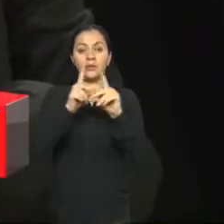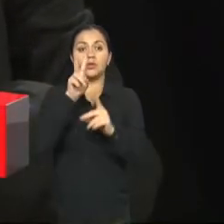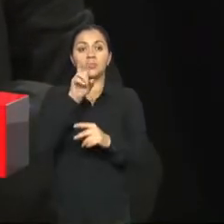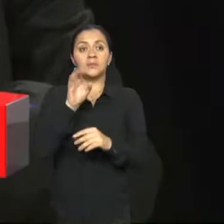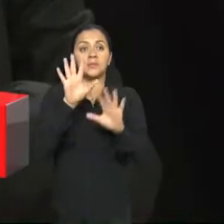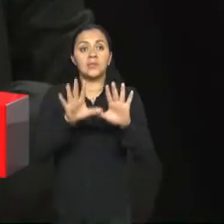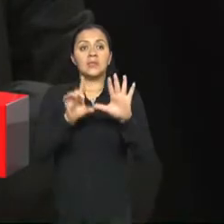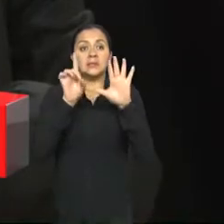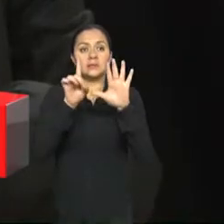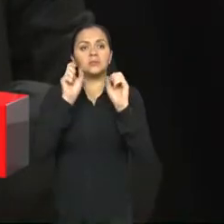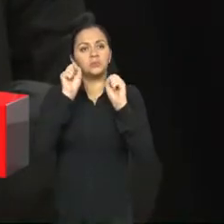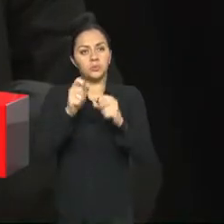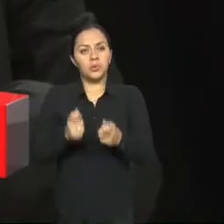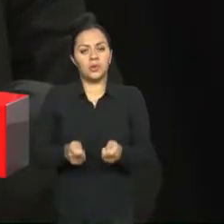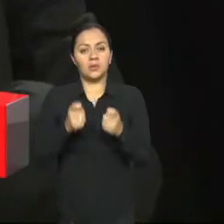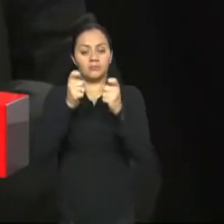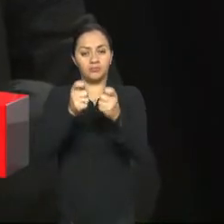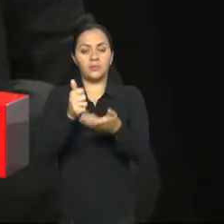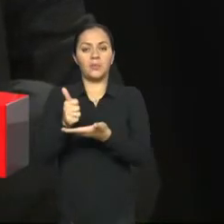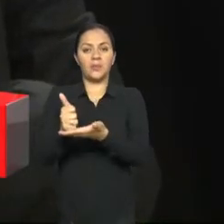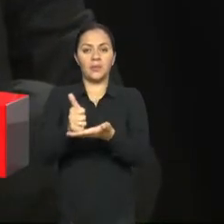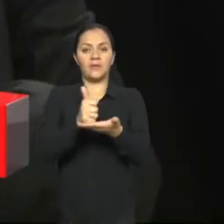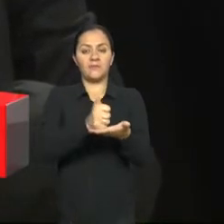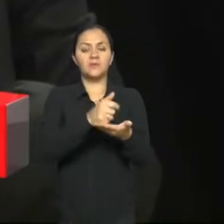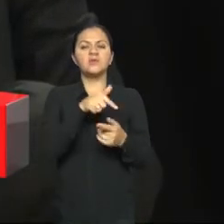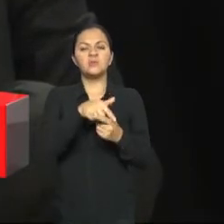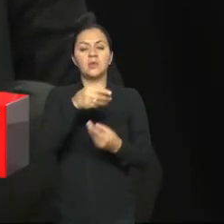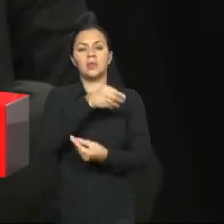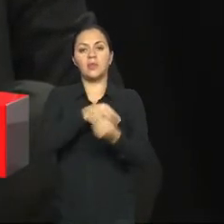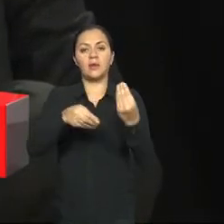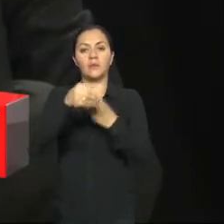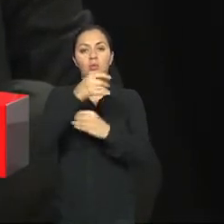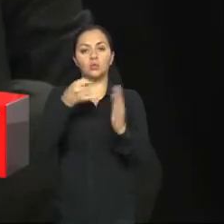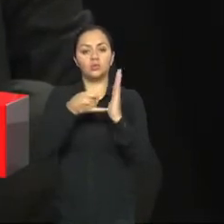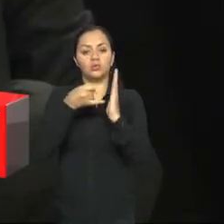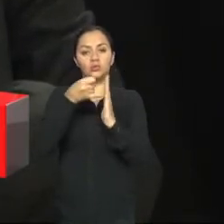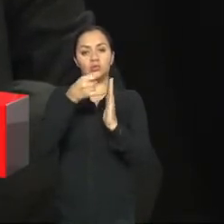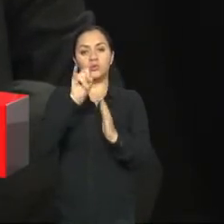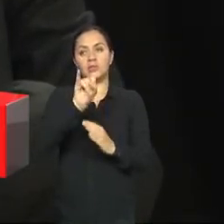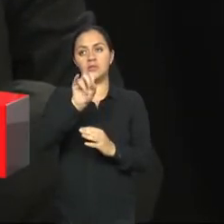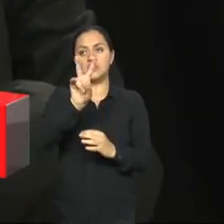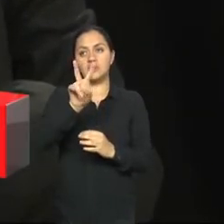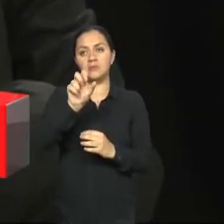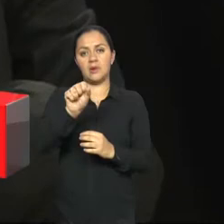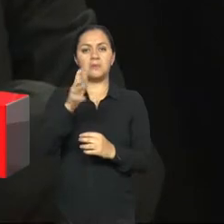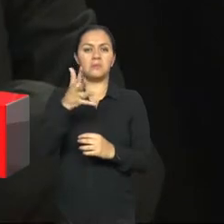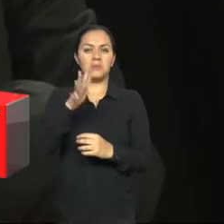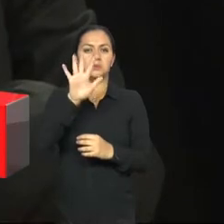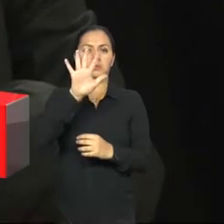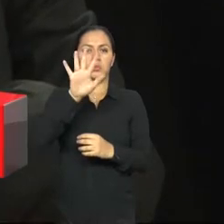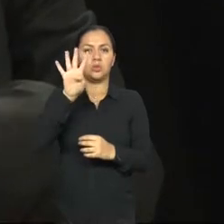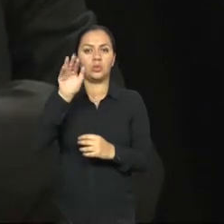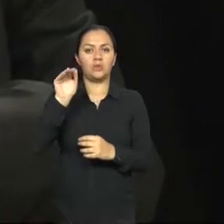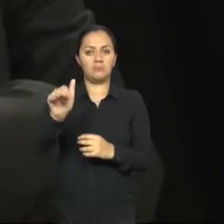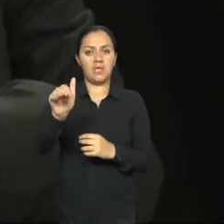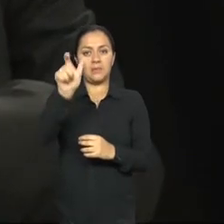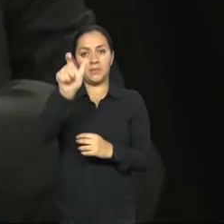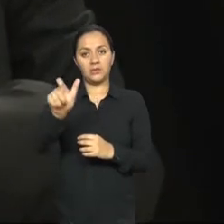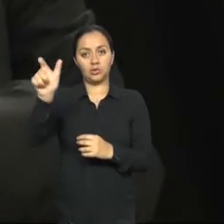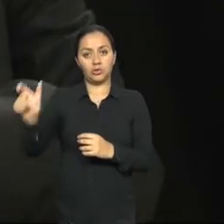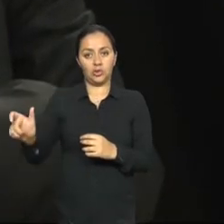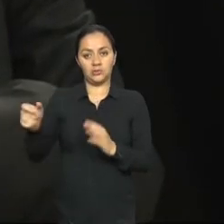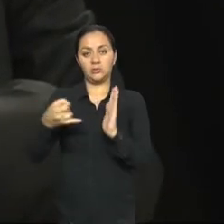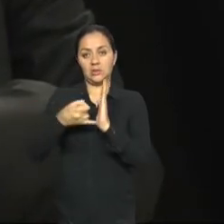2016, pudimos otorgar el beneficio, si hablamos de devolución de IVA netamente, aproximadamente 54.000 personas de